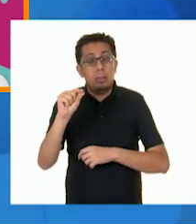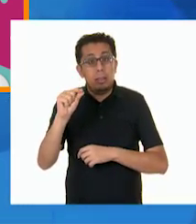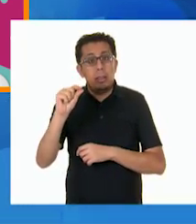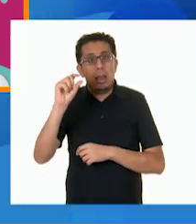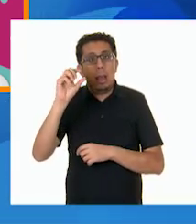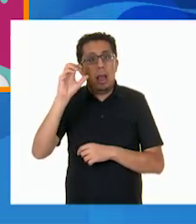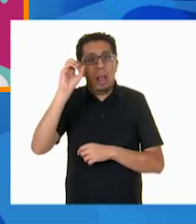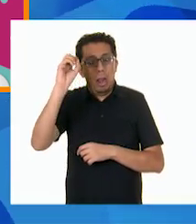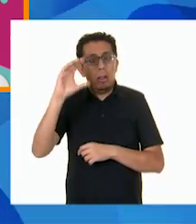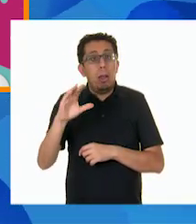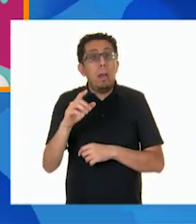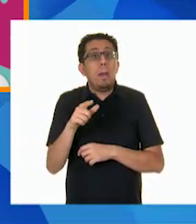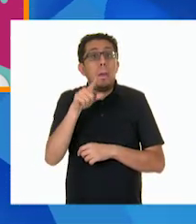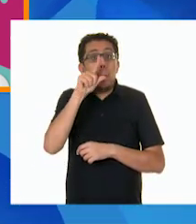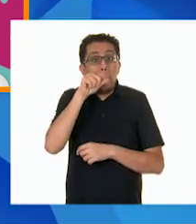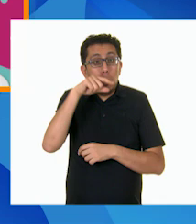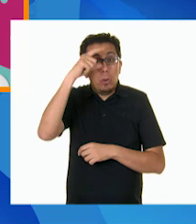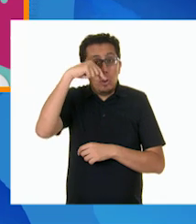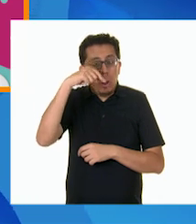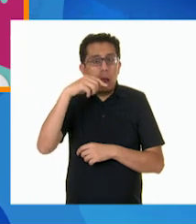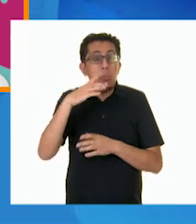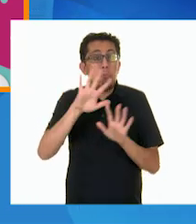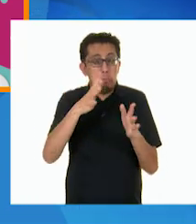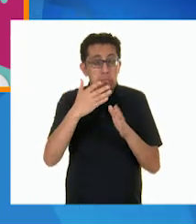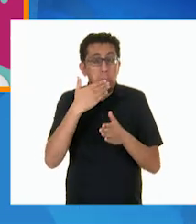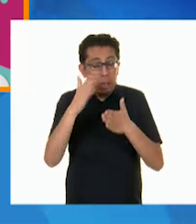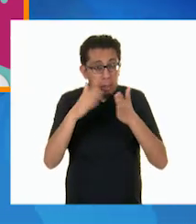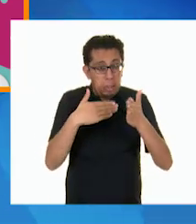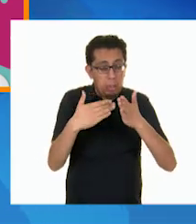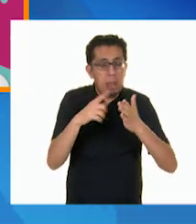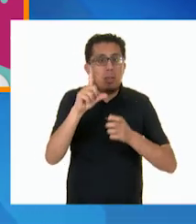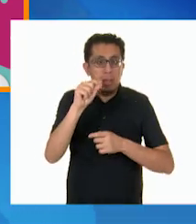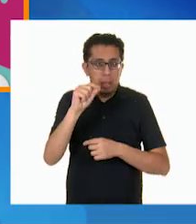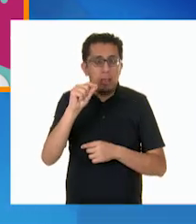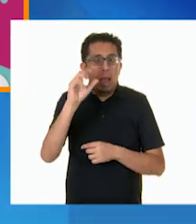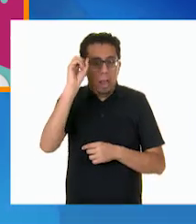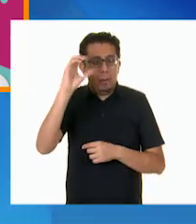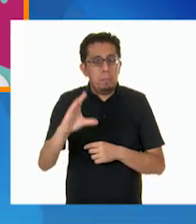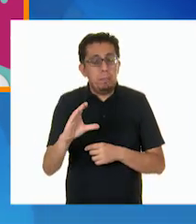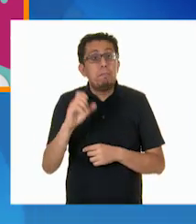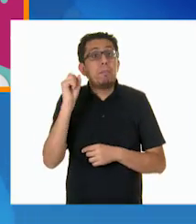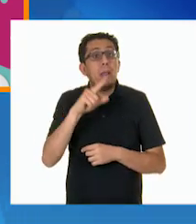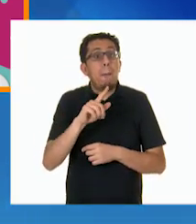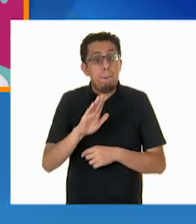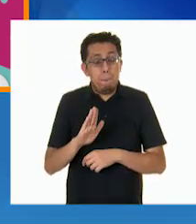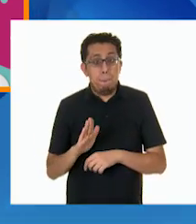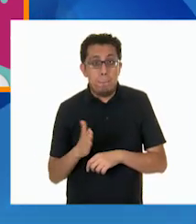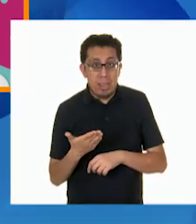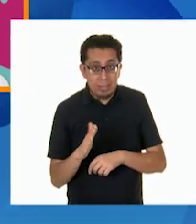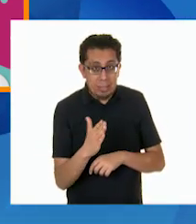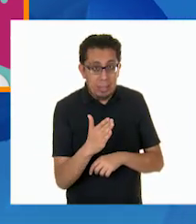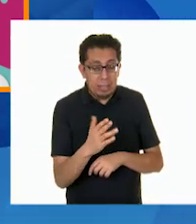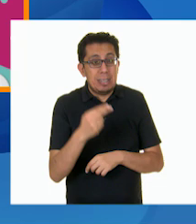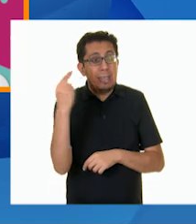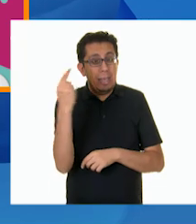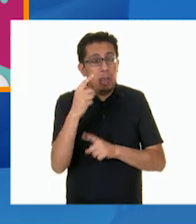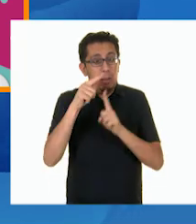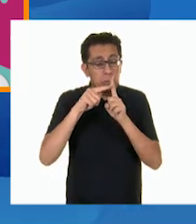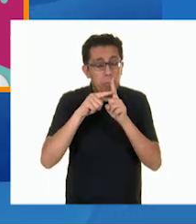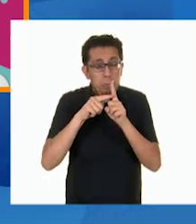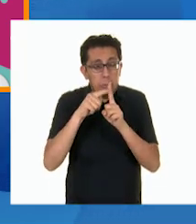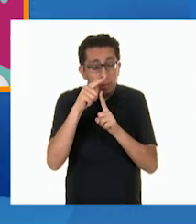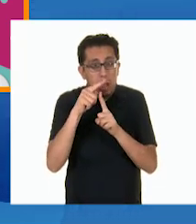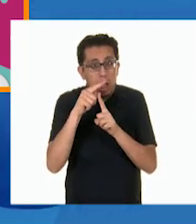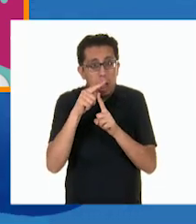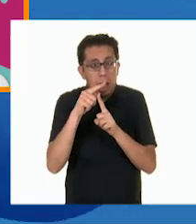pavo se sitúan en torno a los 80 grados Celsius. Por su parte, los pescados requieren una temperatura menor que